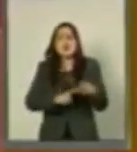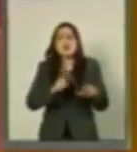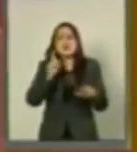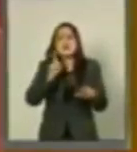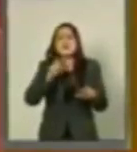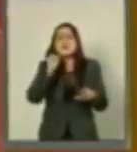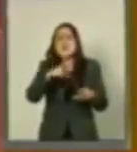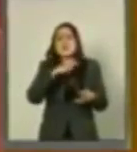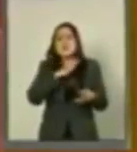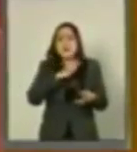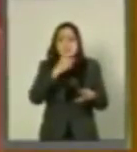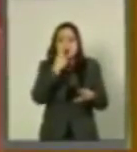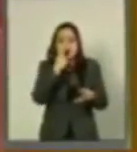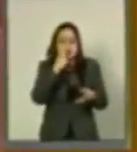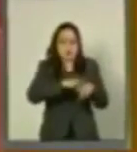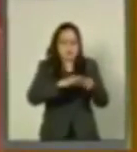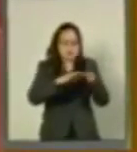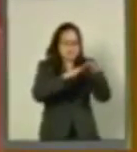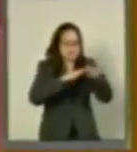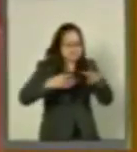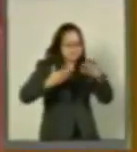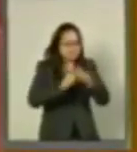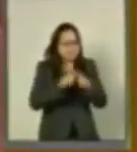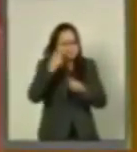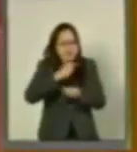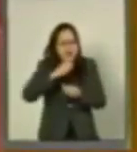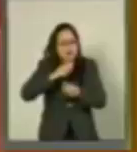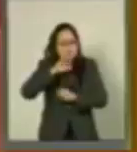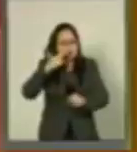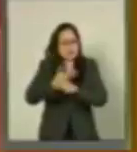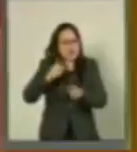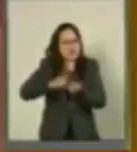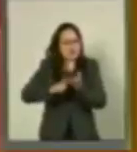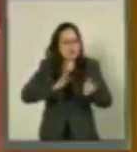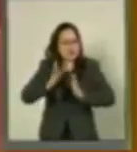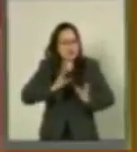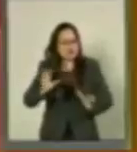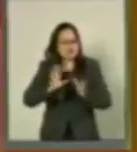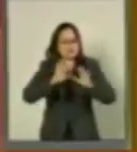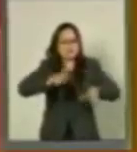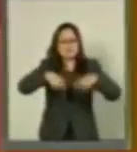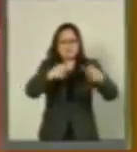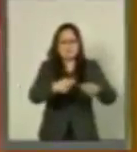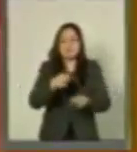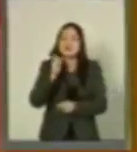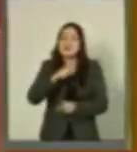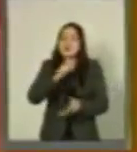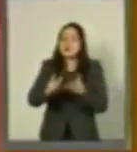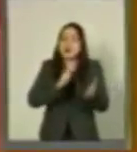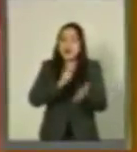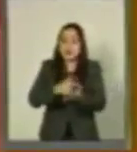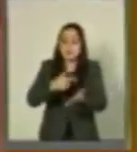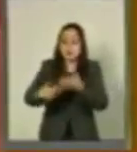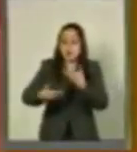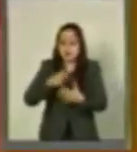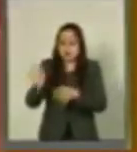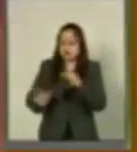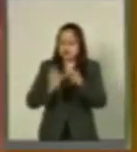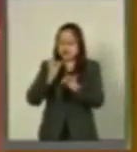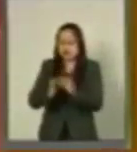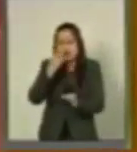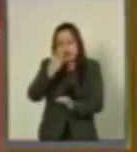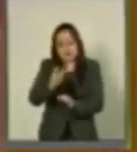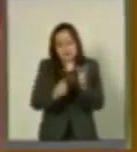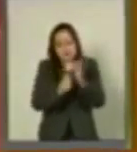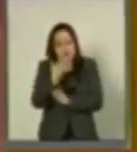policías de proximidad, definir el papel de las Fuerzas Armadas. Dotarnos de un marco legal moderno debe ser parte